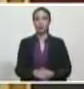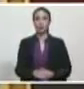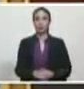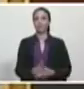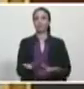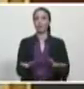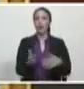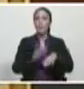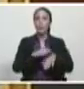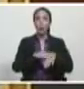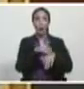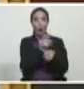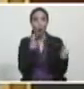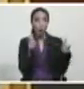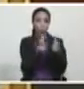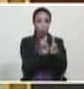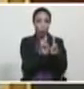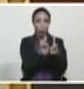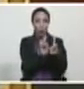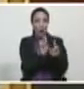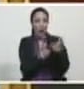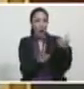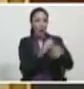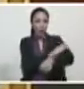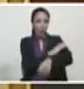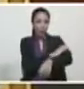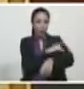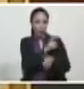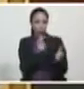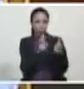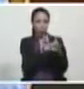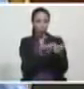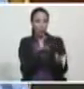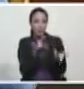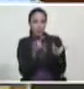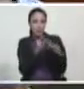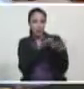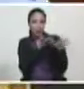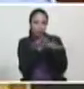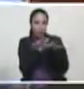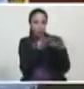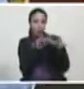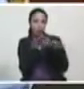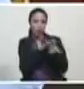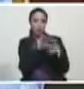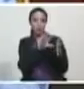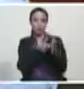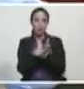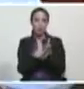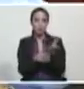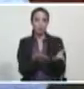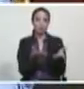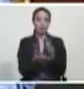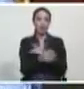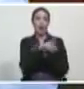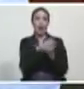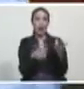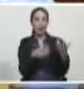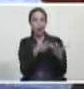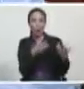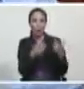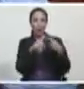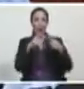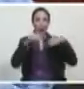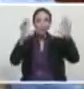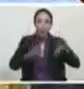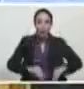¿Por qué tiene un grupo de títeres diabólicos para apoderarse de nuestro país? ¿Por qué la guerra económica? ¿Por qué la guerra eléctrica?